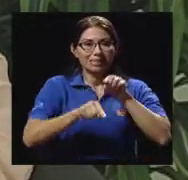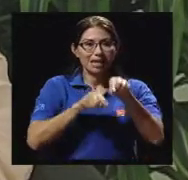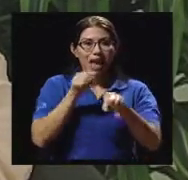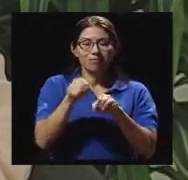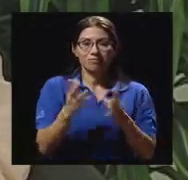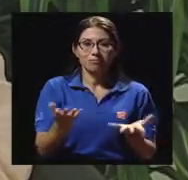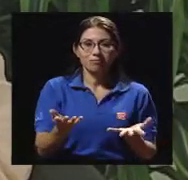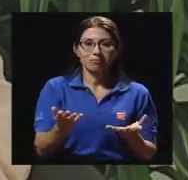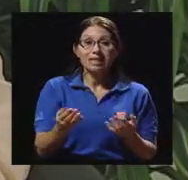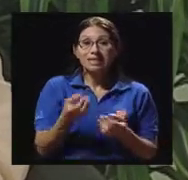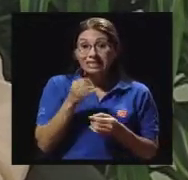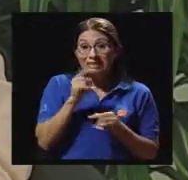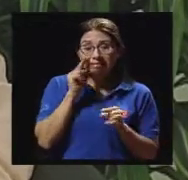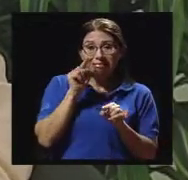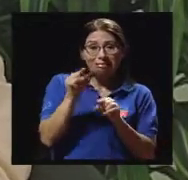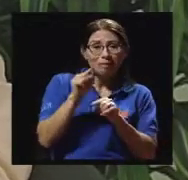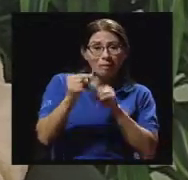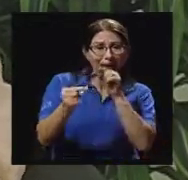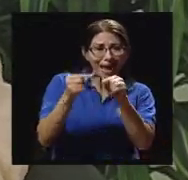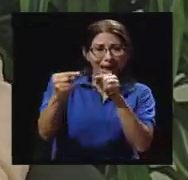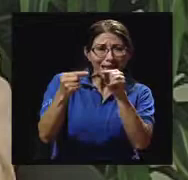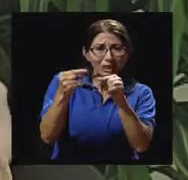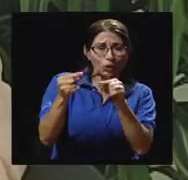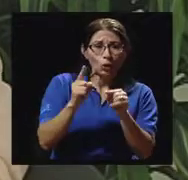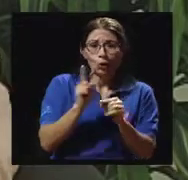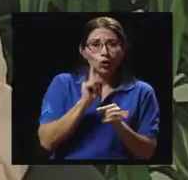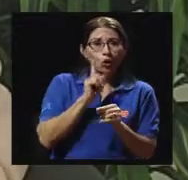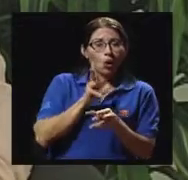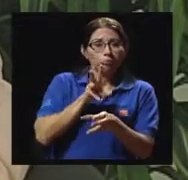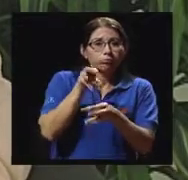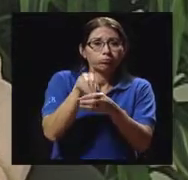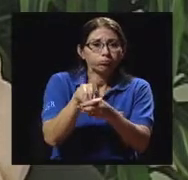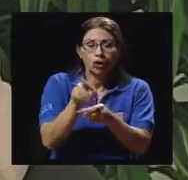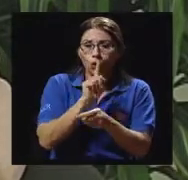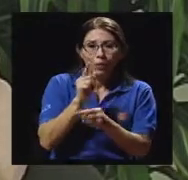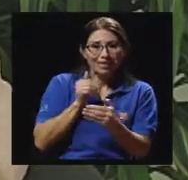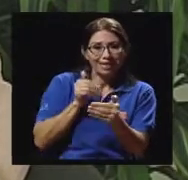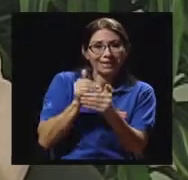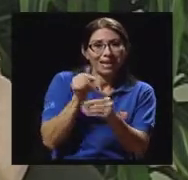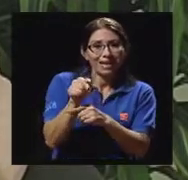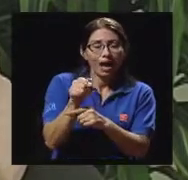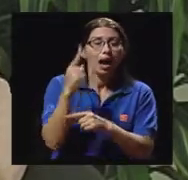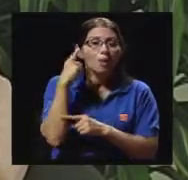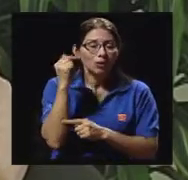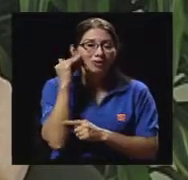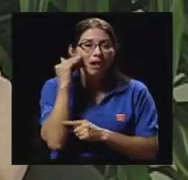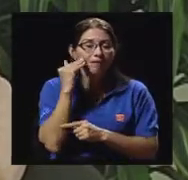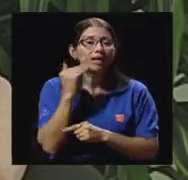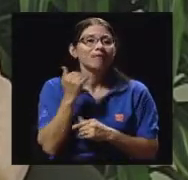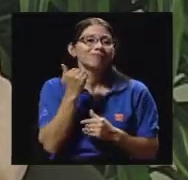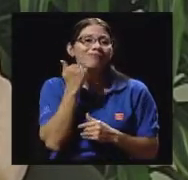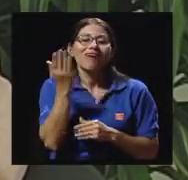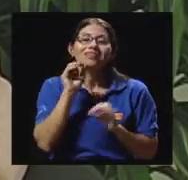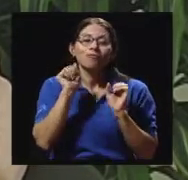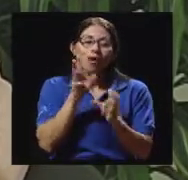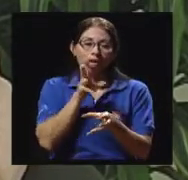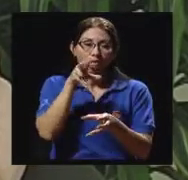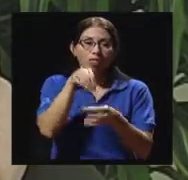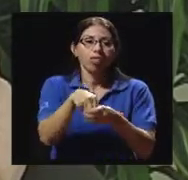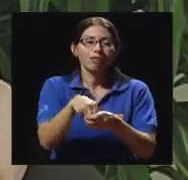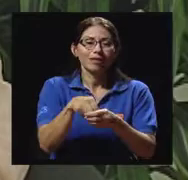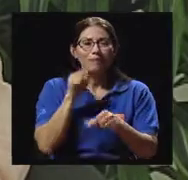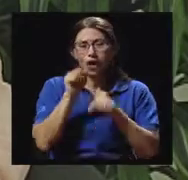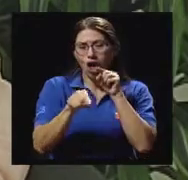asociarse en momentos en que hay un pleito, no estar ahí a la par participando porque sabe que fácilmente podría entrar en un